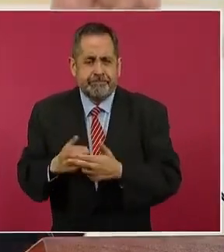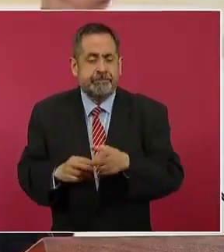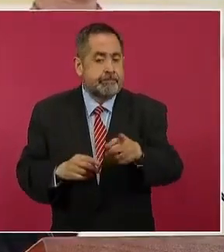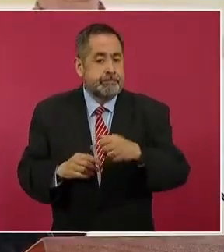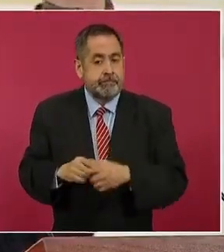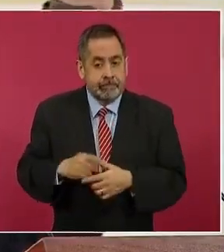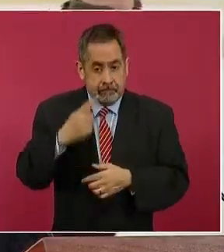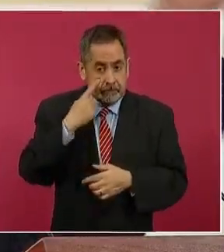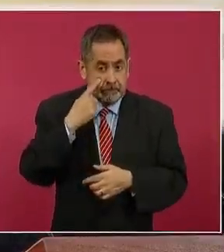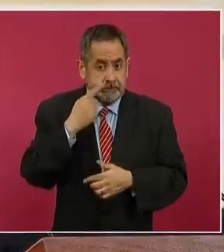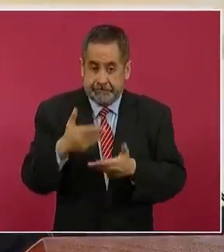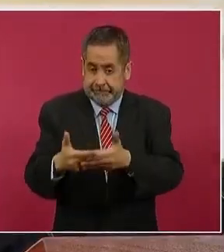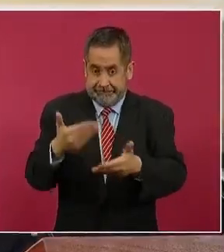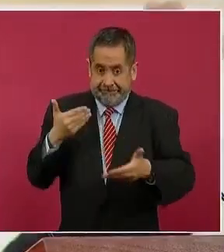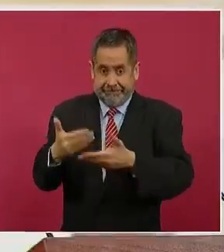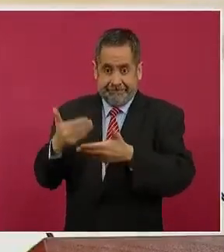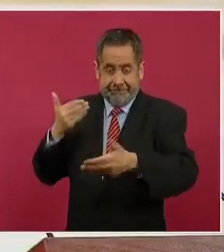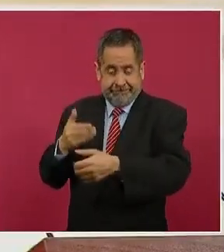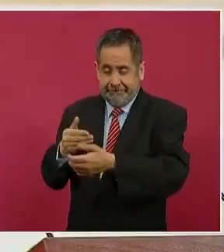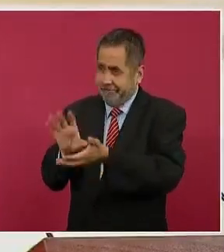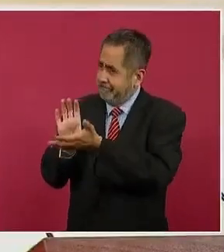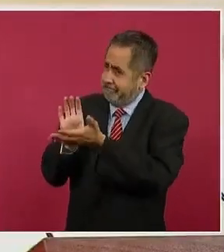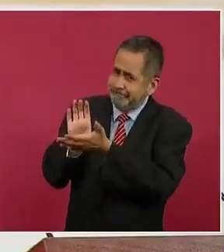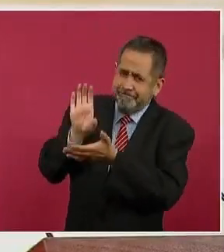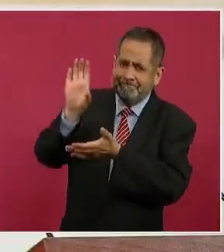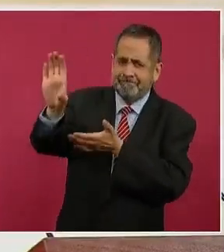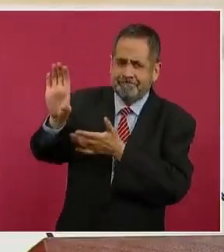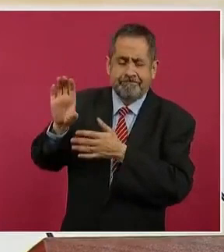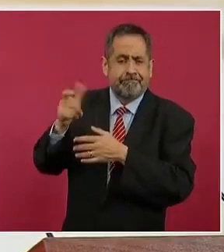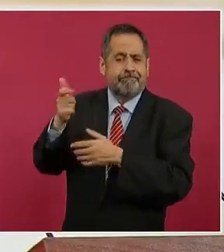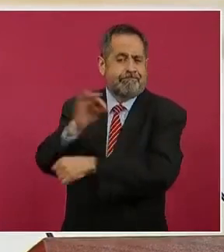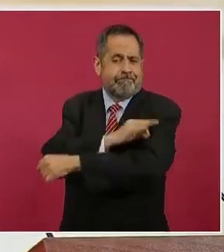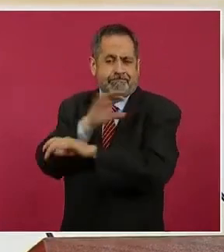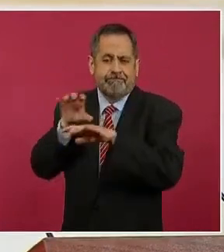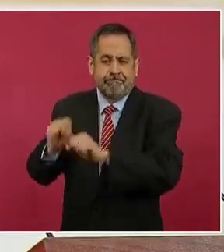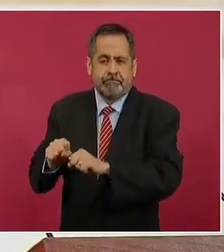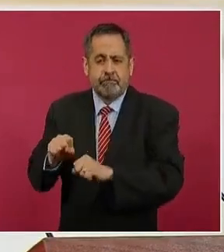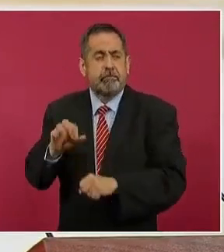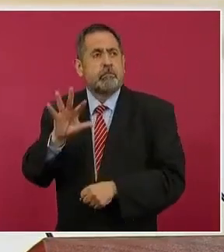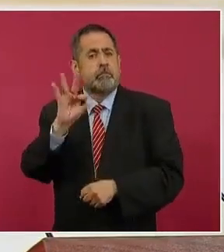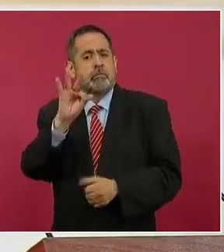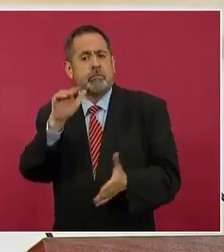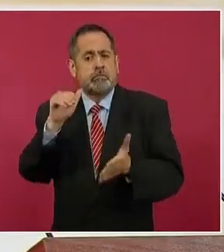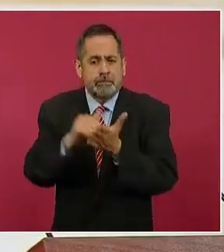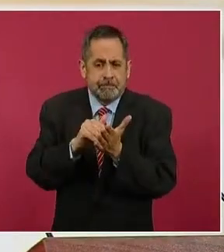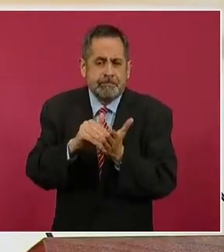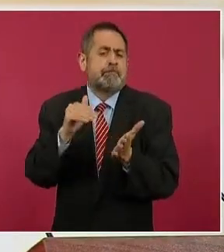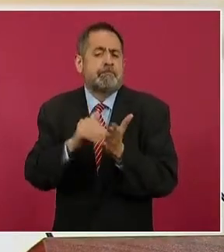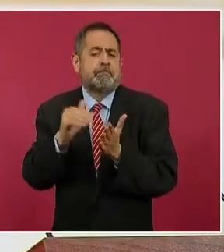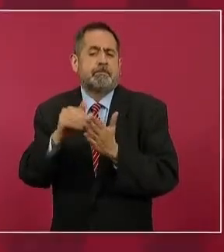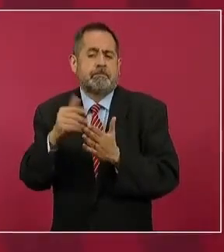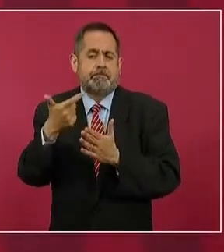pagando por adelantado las vacunas, alrededor de 40,000 millones de pesos.